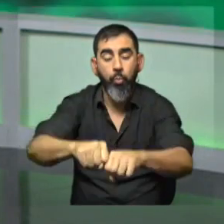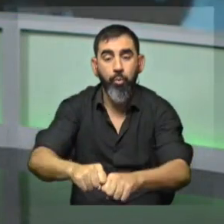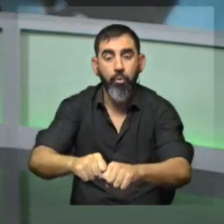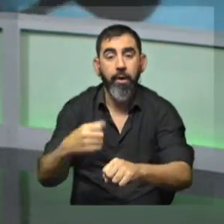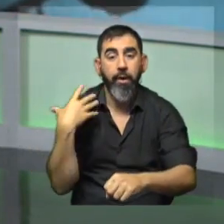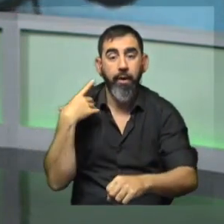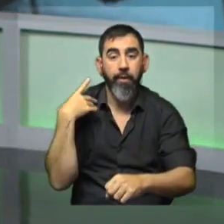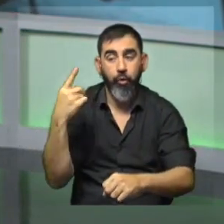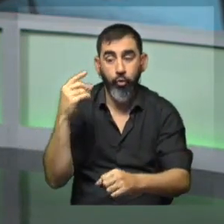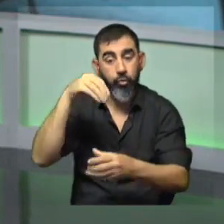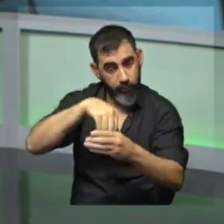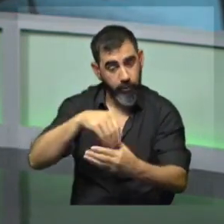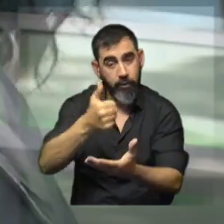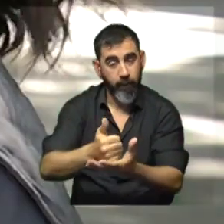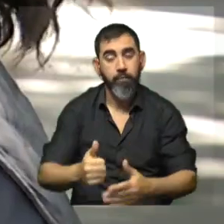de la institución adentro.